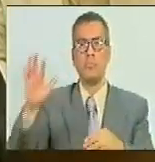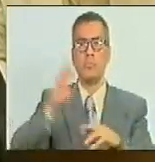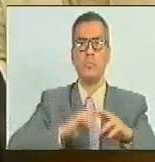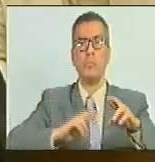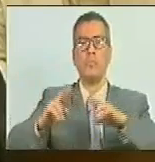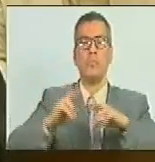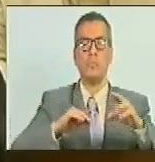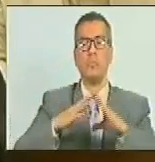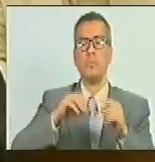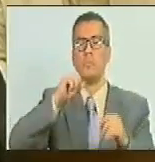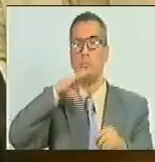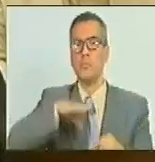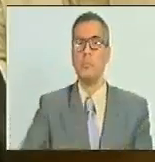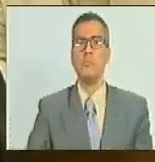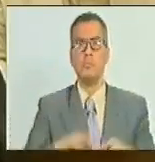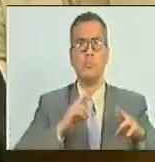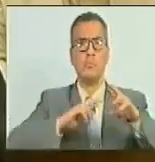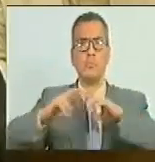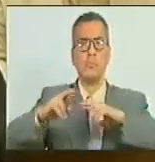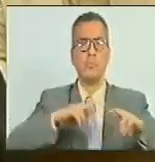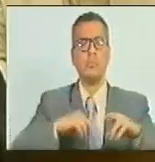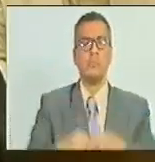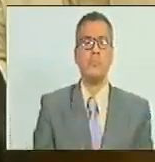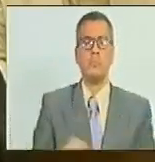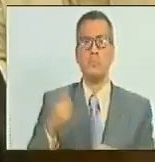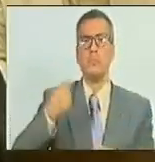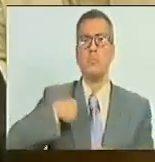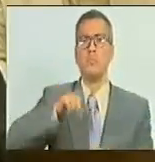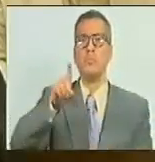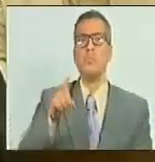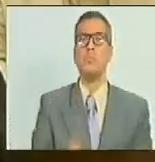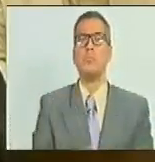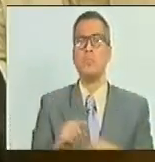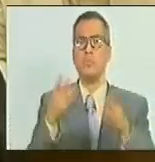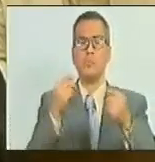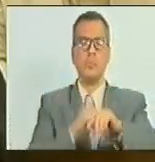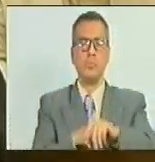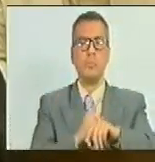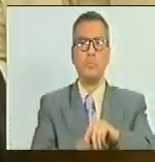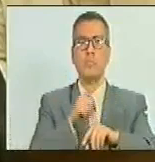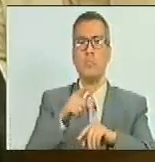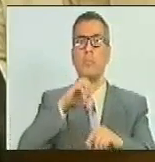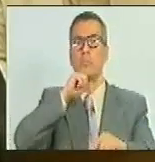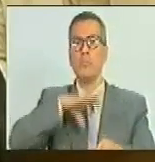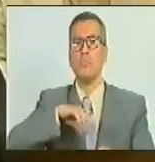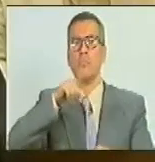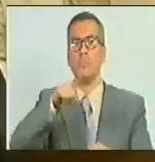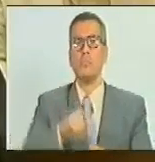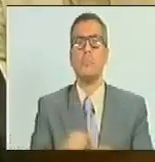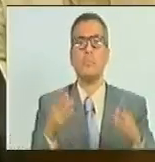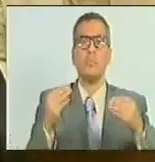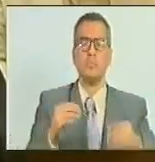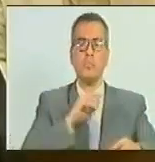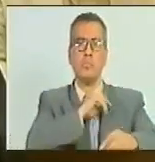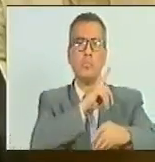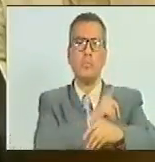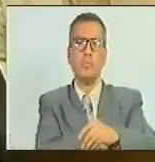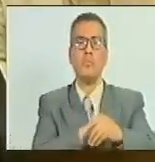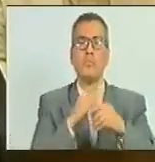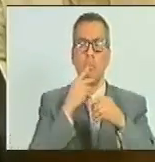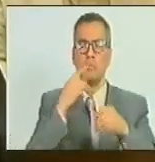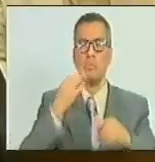relaciones históricas, relaciones que tienen un tiempo histórico de mucha fuerza